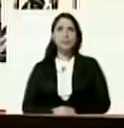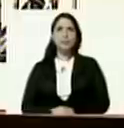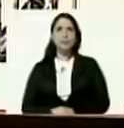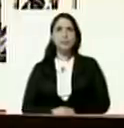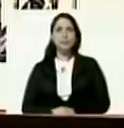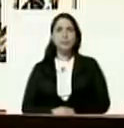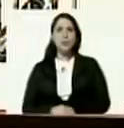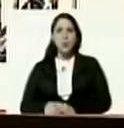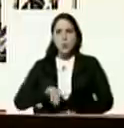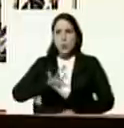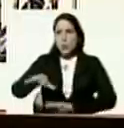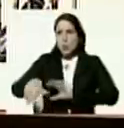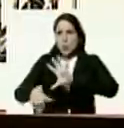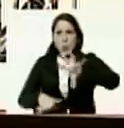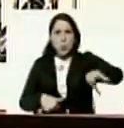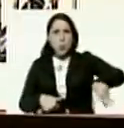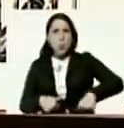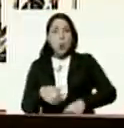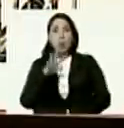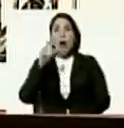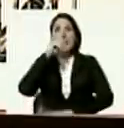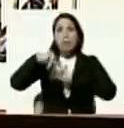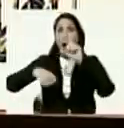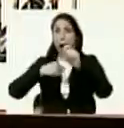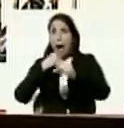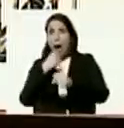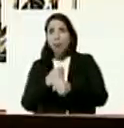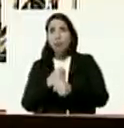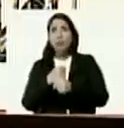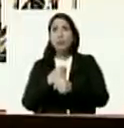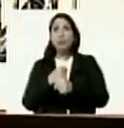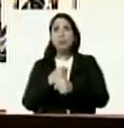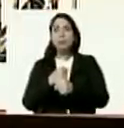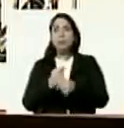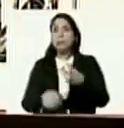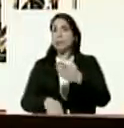la corruptela. 40 años hubo que esperar.